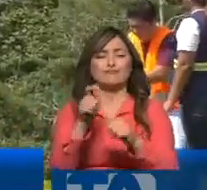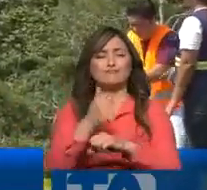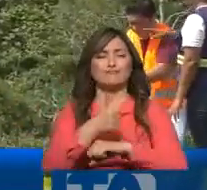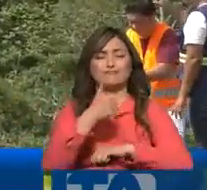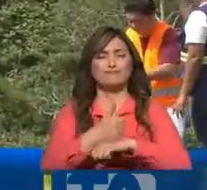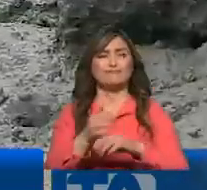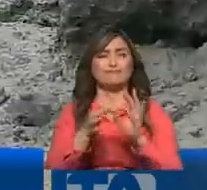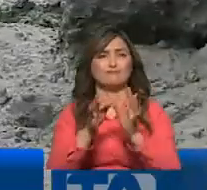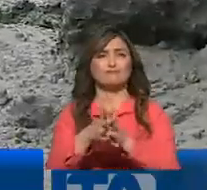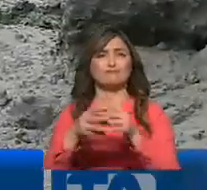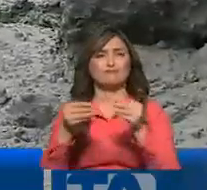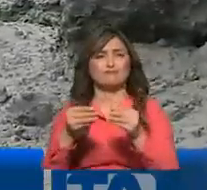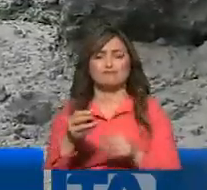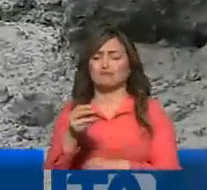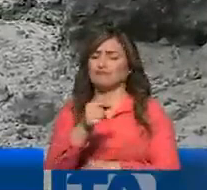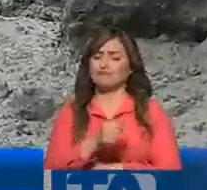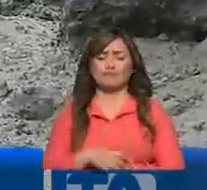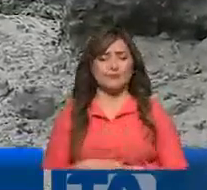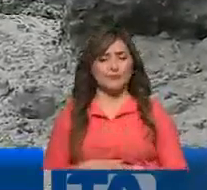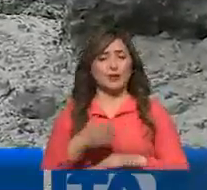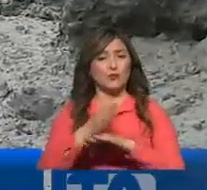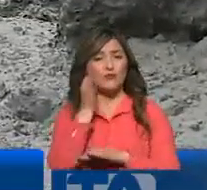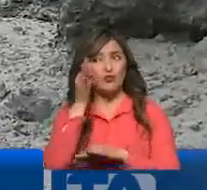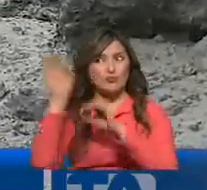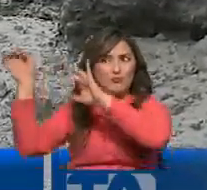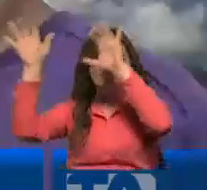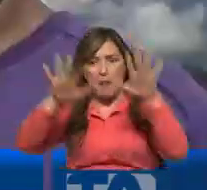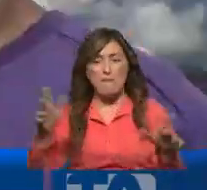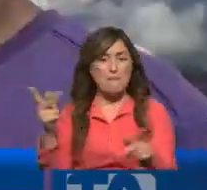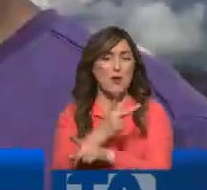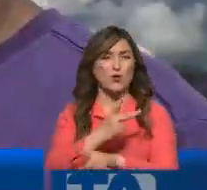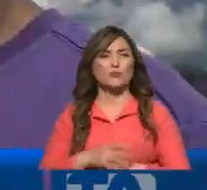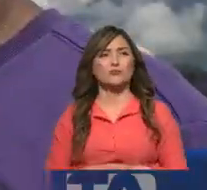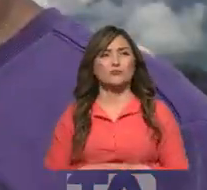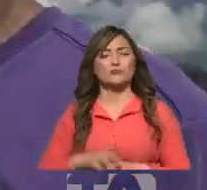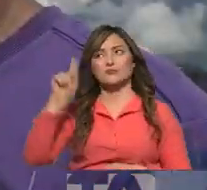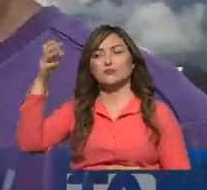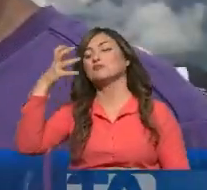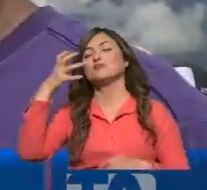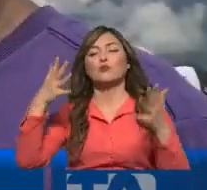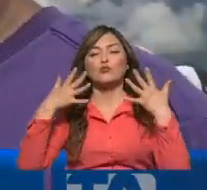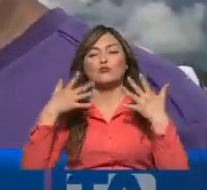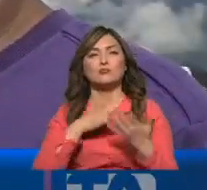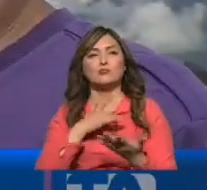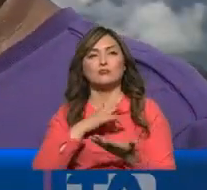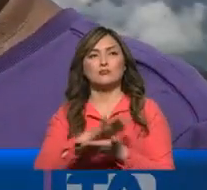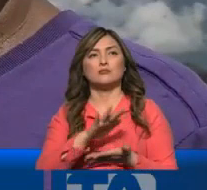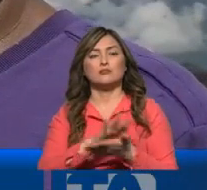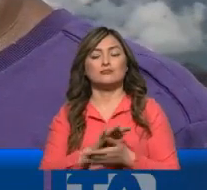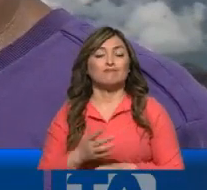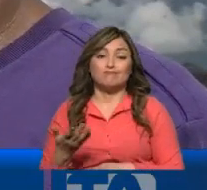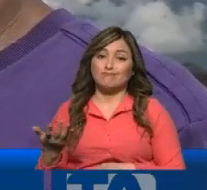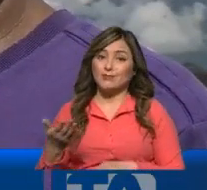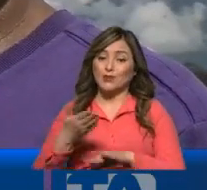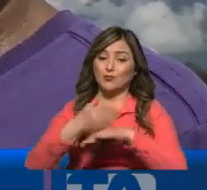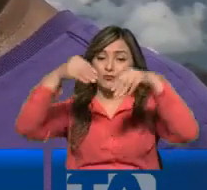instancias correspondientes asuman acciones para evitar lo que podría ser una catástrofe. Estamos en verano ahorita, ¿no? Entonces podemos estar un poco tranquilos, pero ya